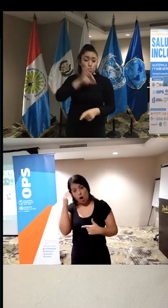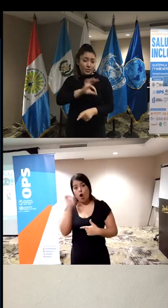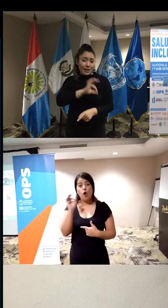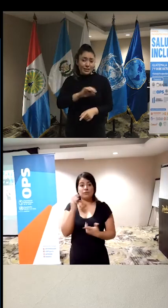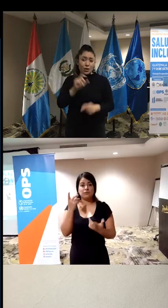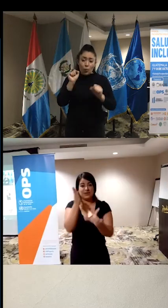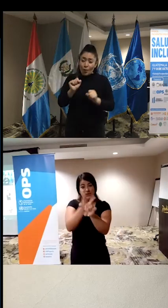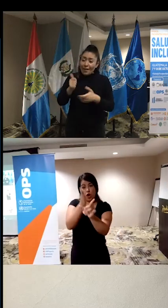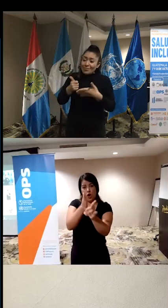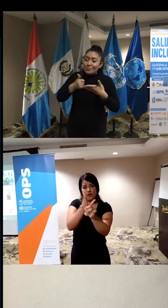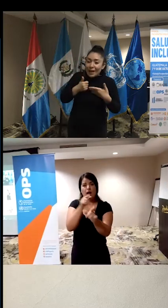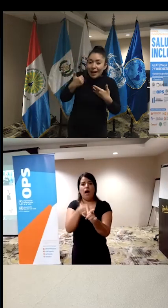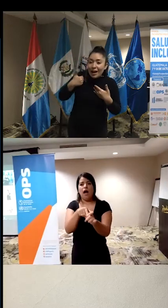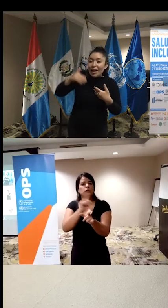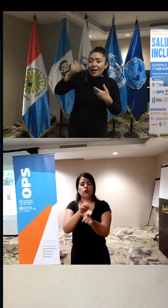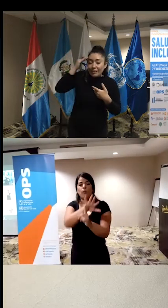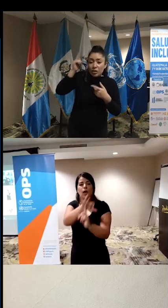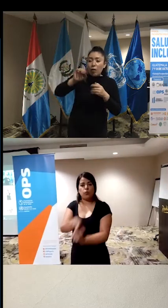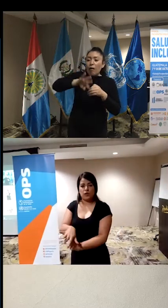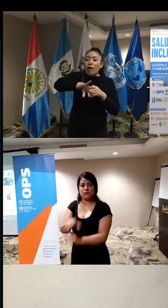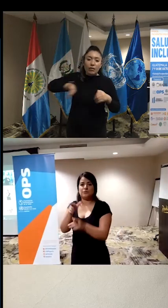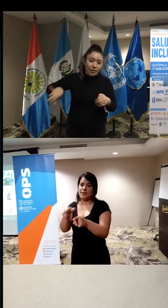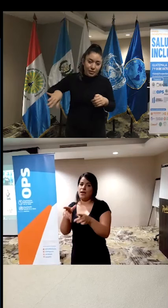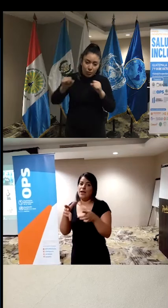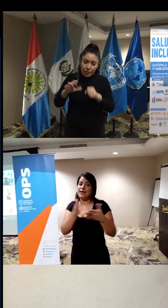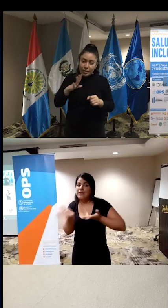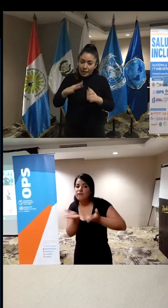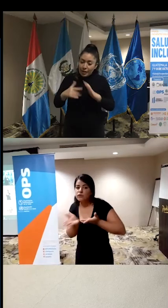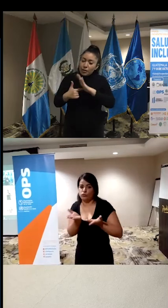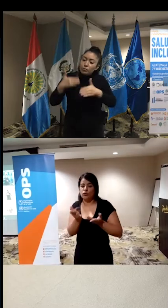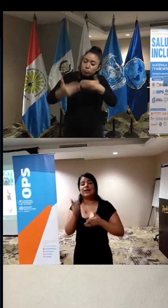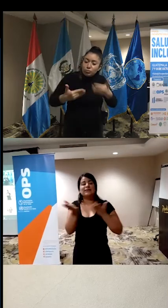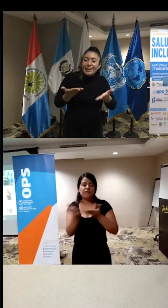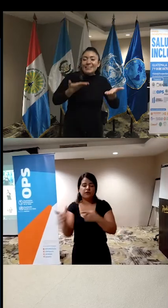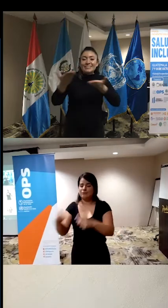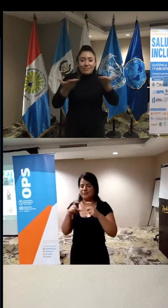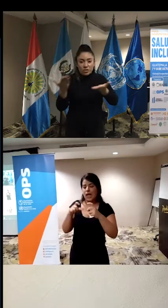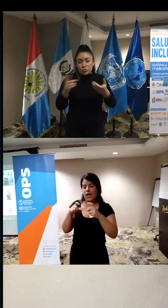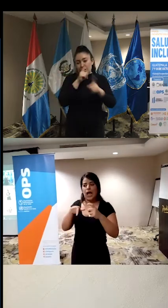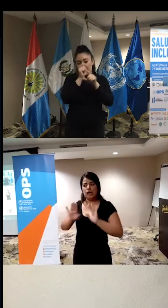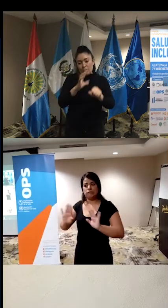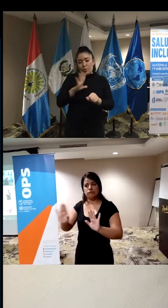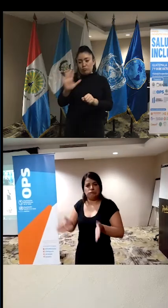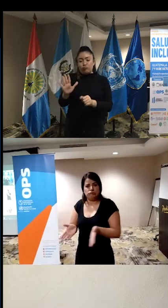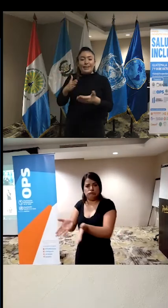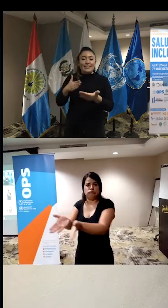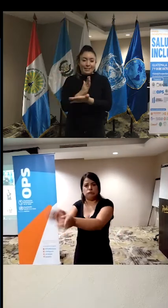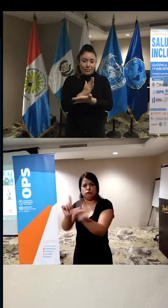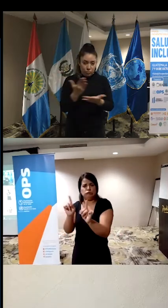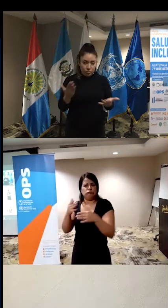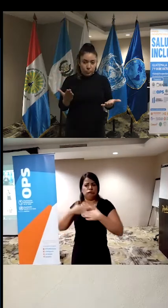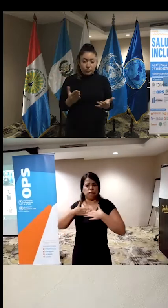sirva para excluirlas de la prestación de servicios o del ejercicio de sus derechos.